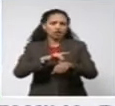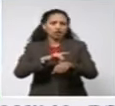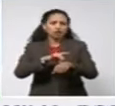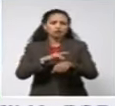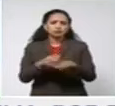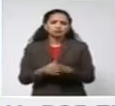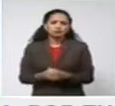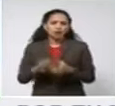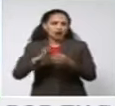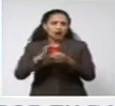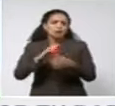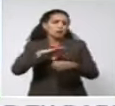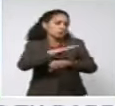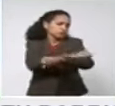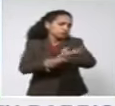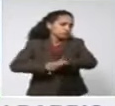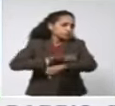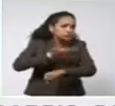hipertensión arterial,